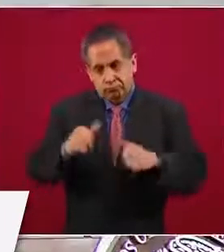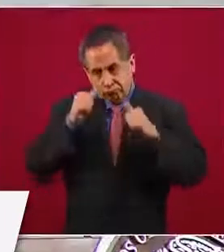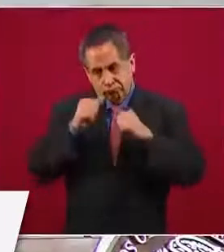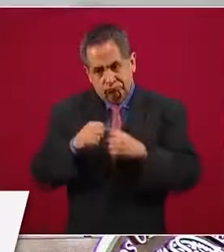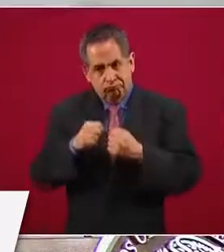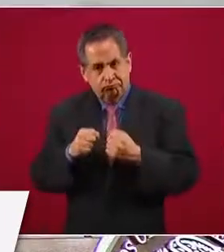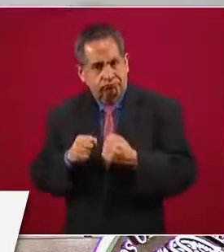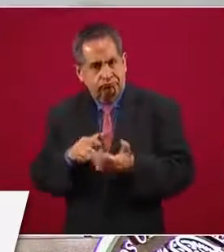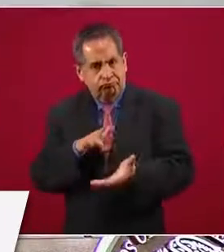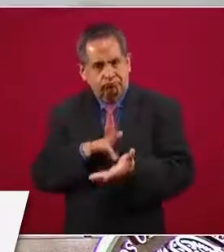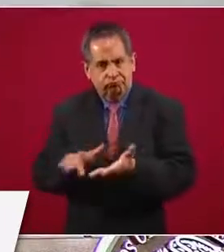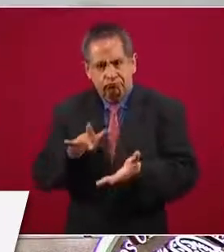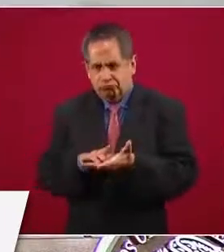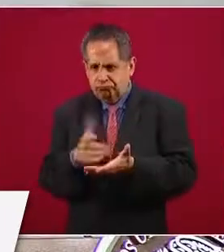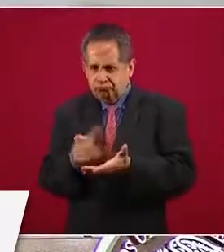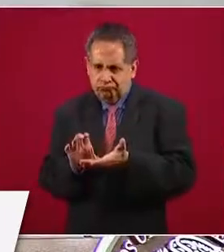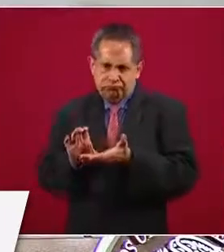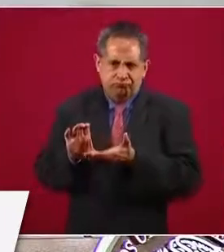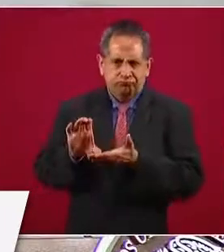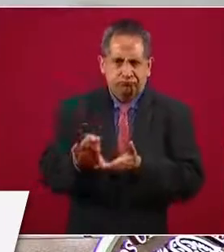siempre mis recursos